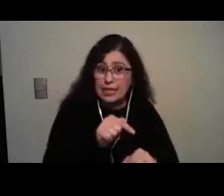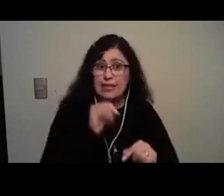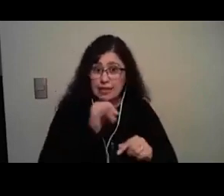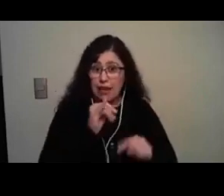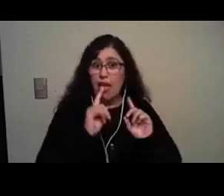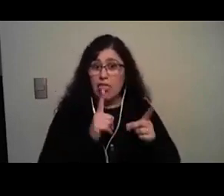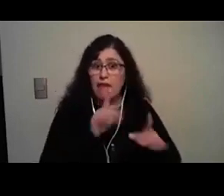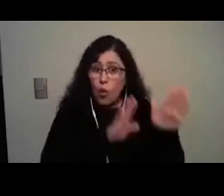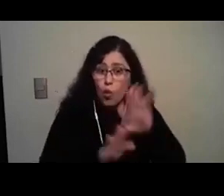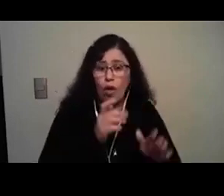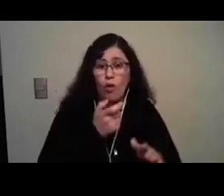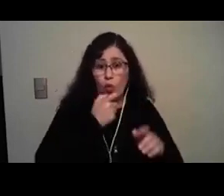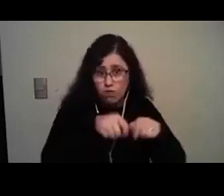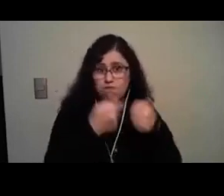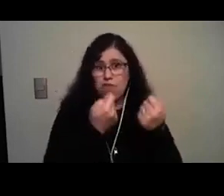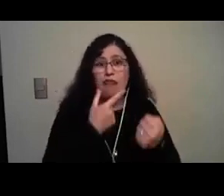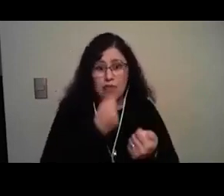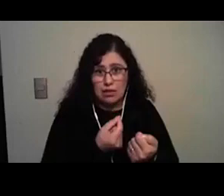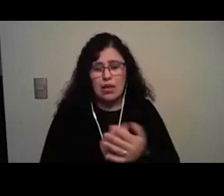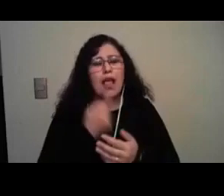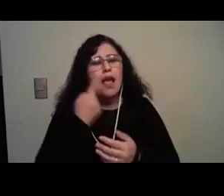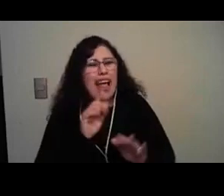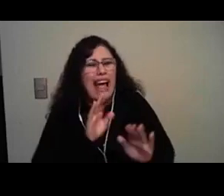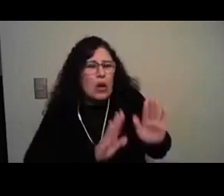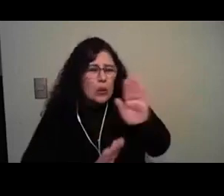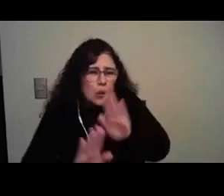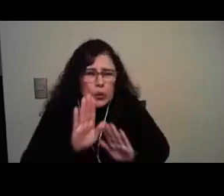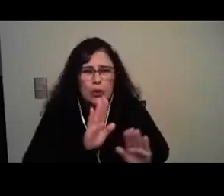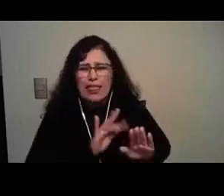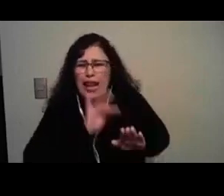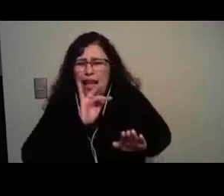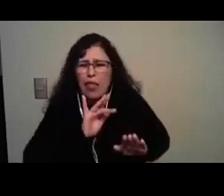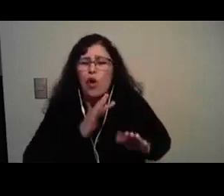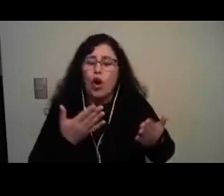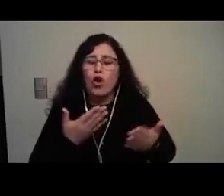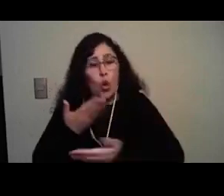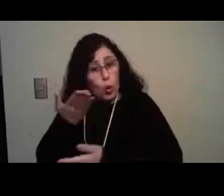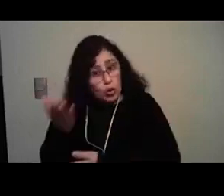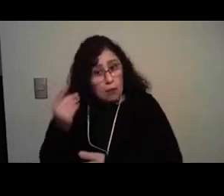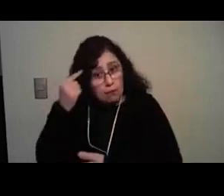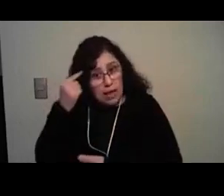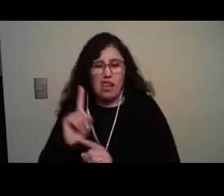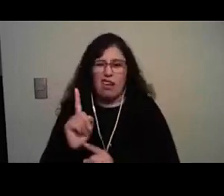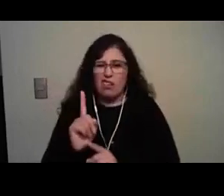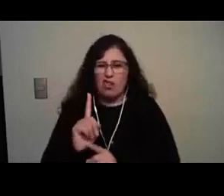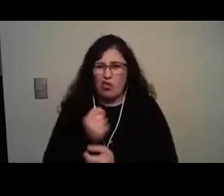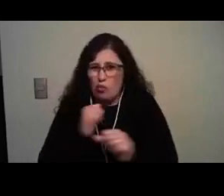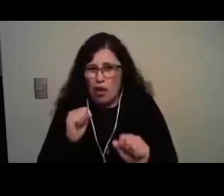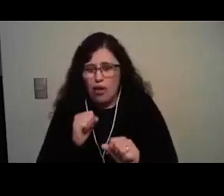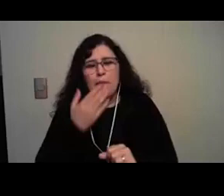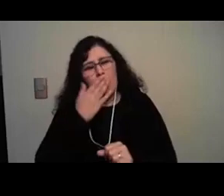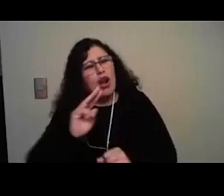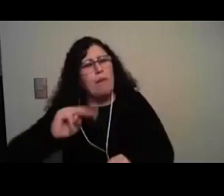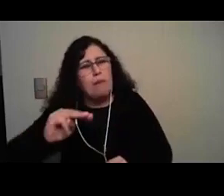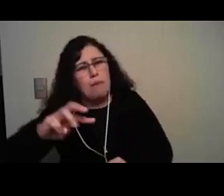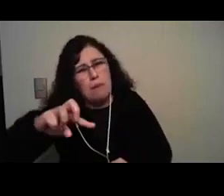mucha precaución y si usted cree que no lo va a poder hacer bien o le da temor, pídale al papá o a la mamá que lo